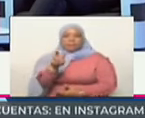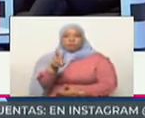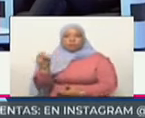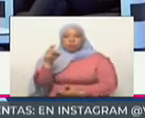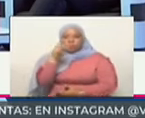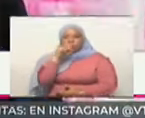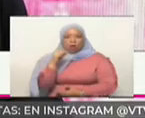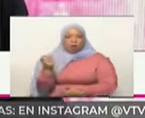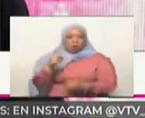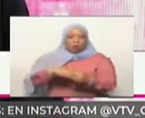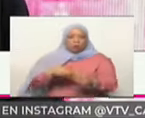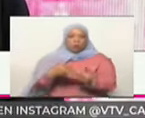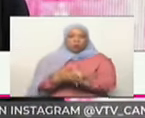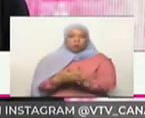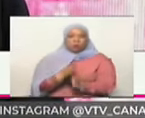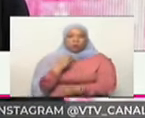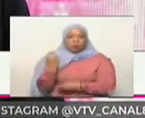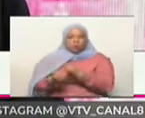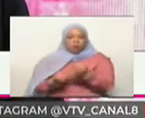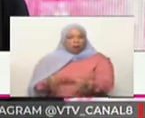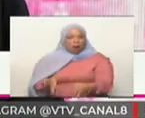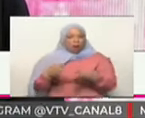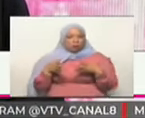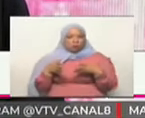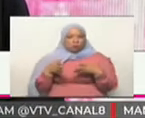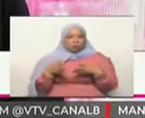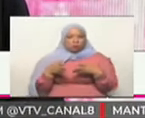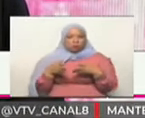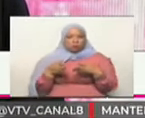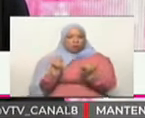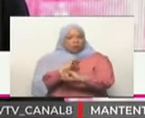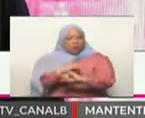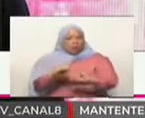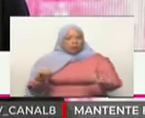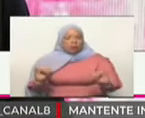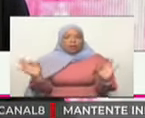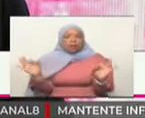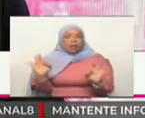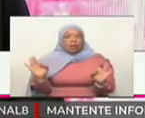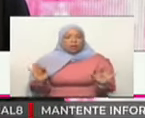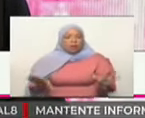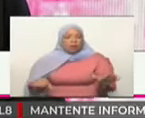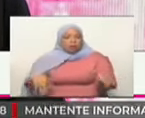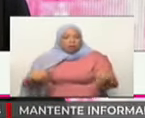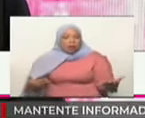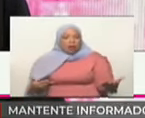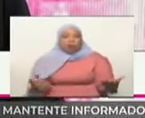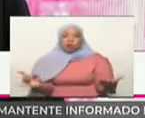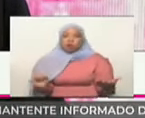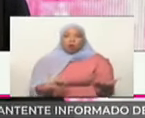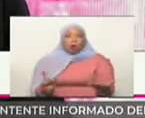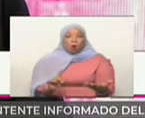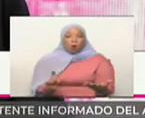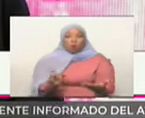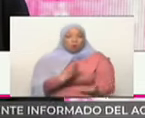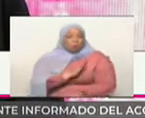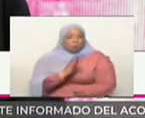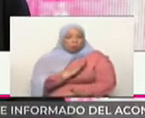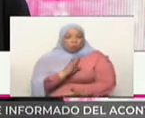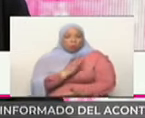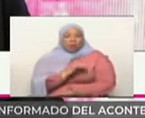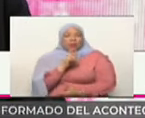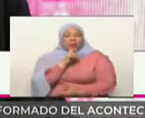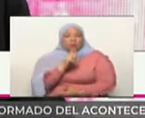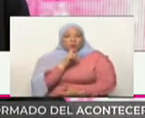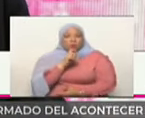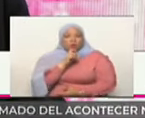200 años, porque a nosotros no nos regaló la independencia nadie en este mundo. La independencia más bregada